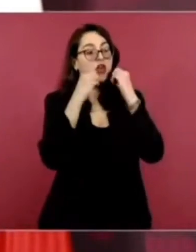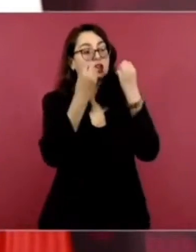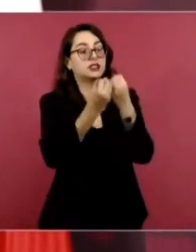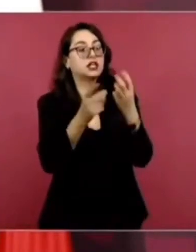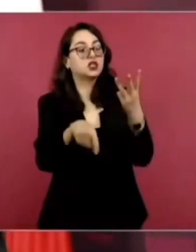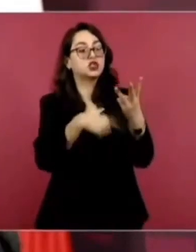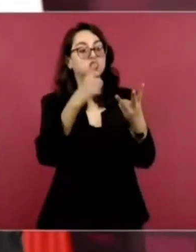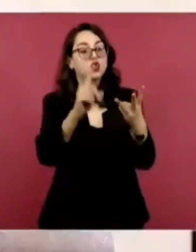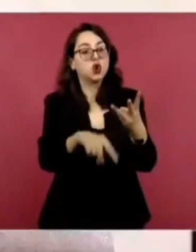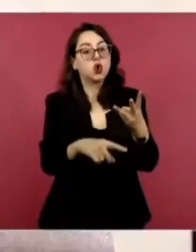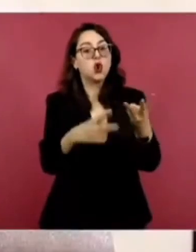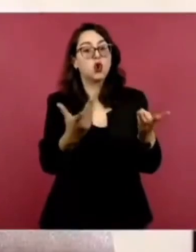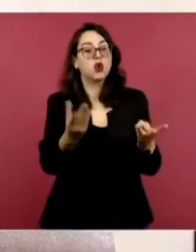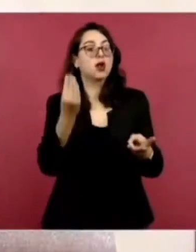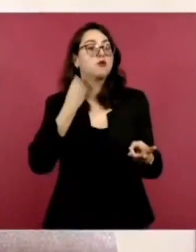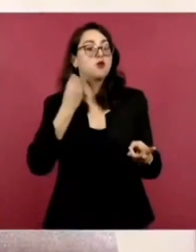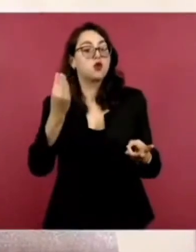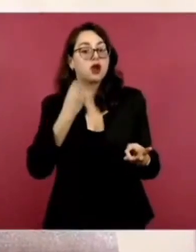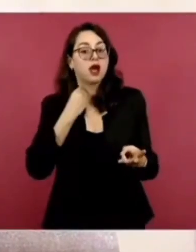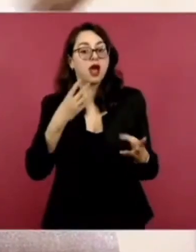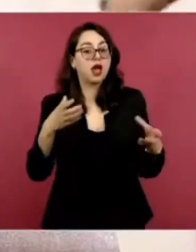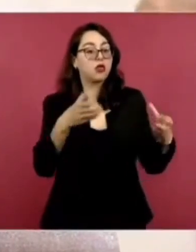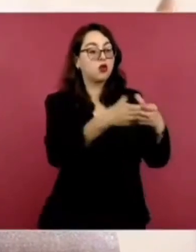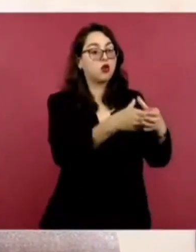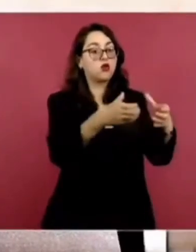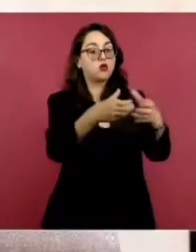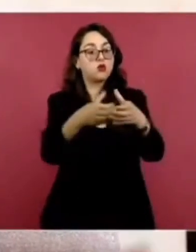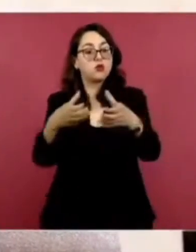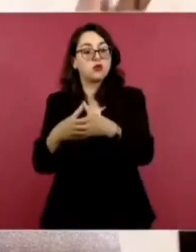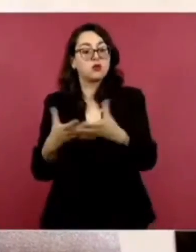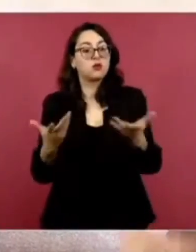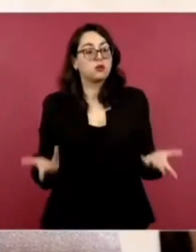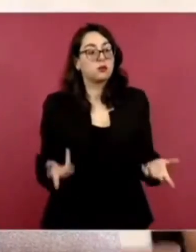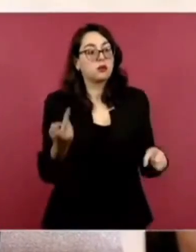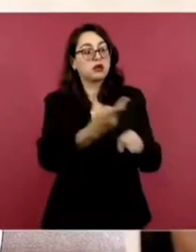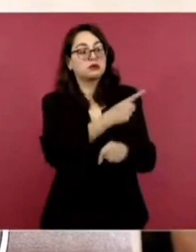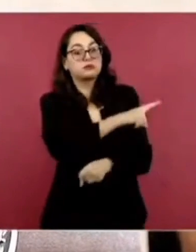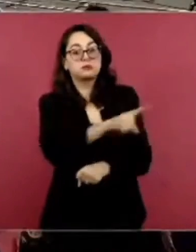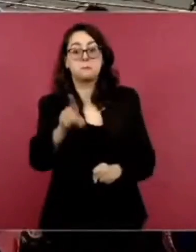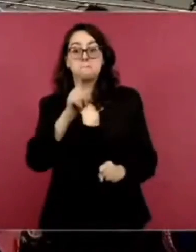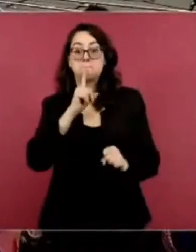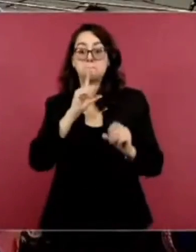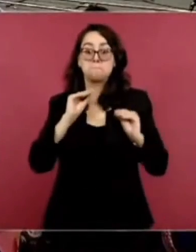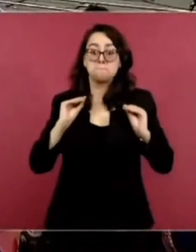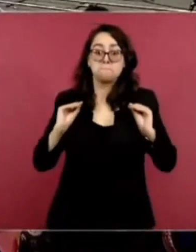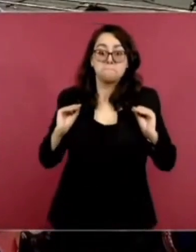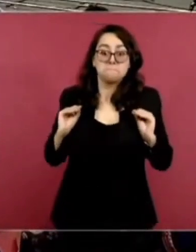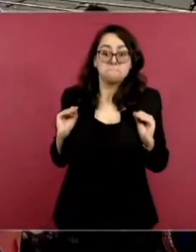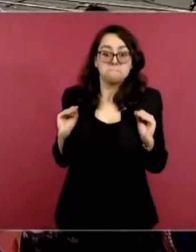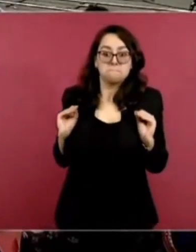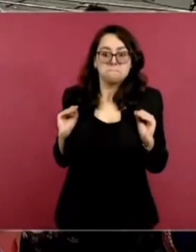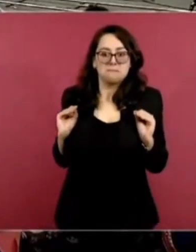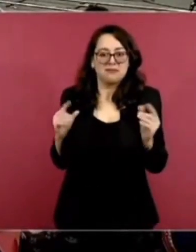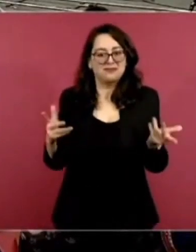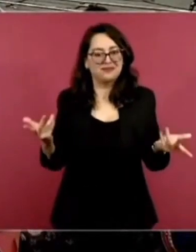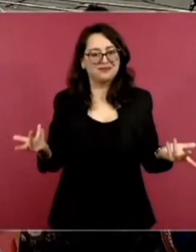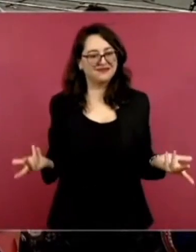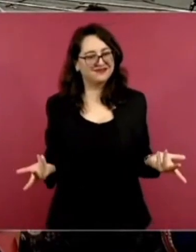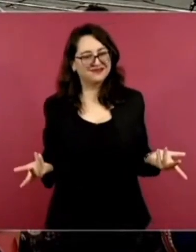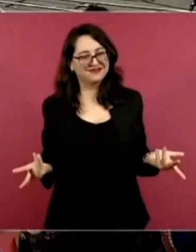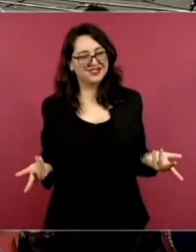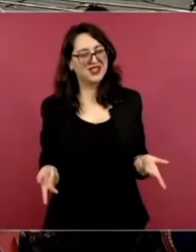las barras. Entonces, ¿dónde está el derecho